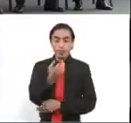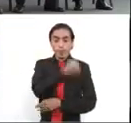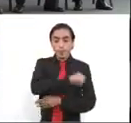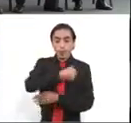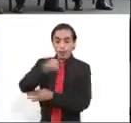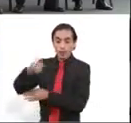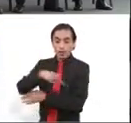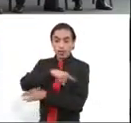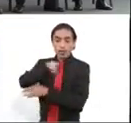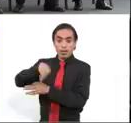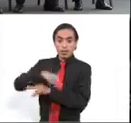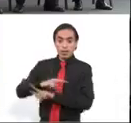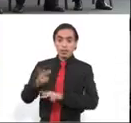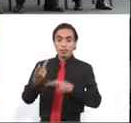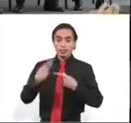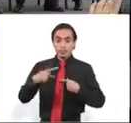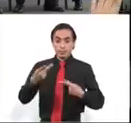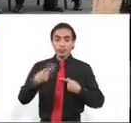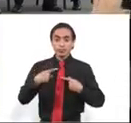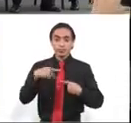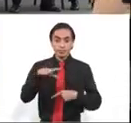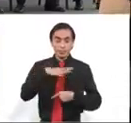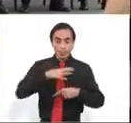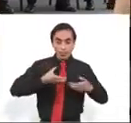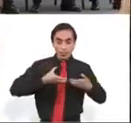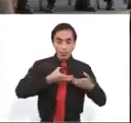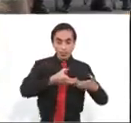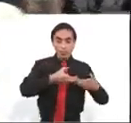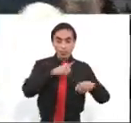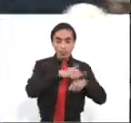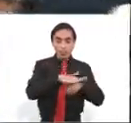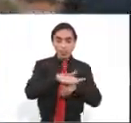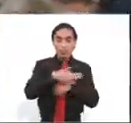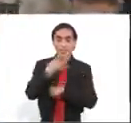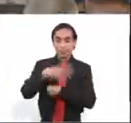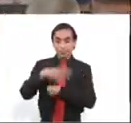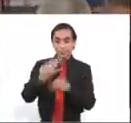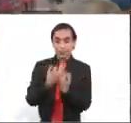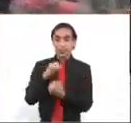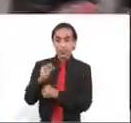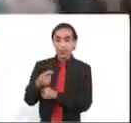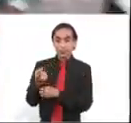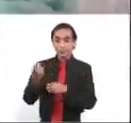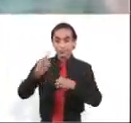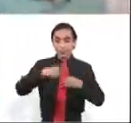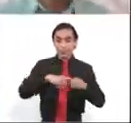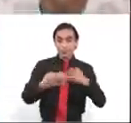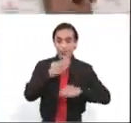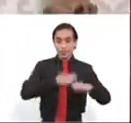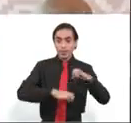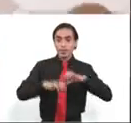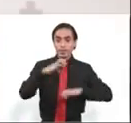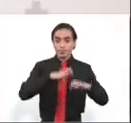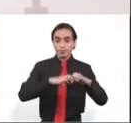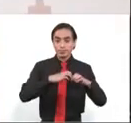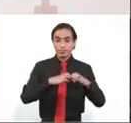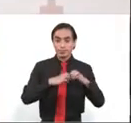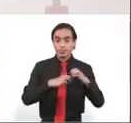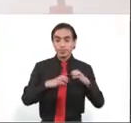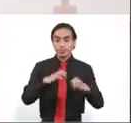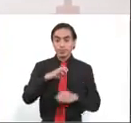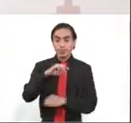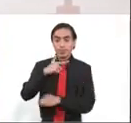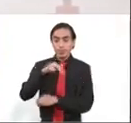los concesionarios de Ruta 14, así como socios de la empresa GMT. Saludamos a los representantes de medios de